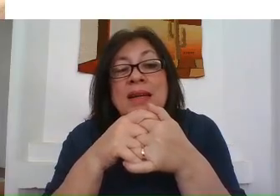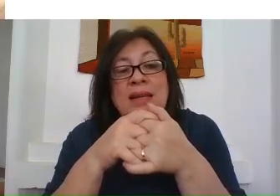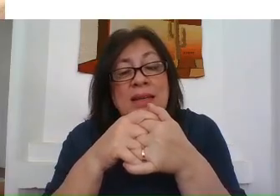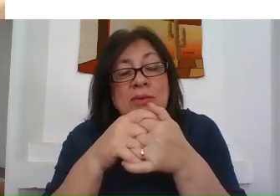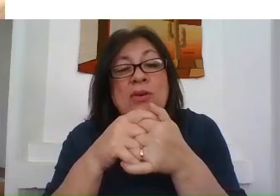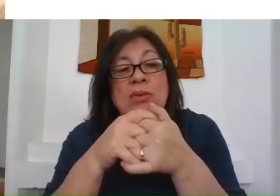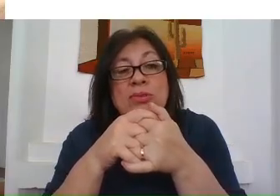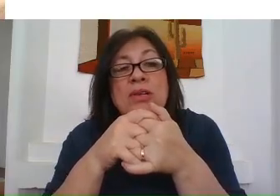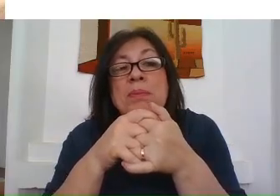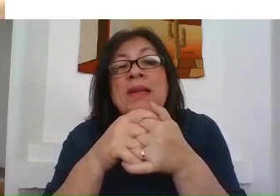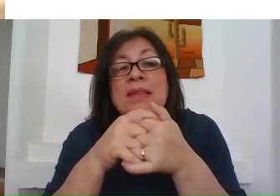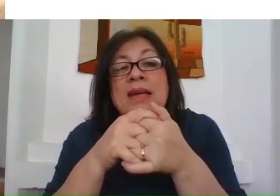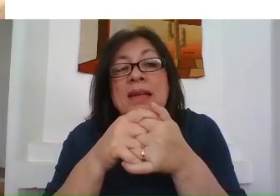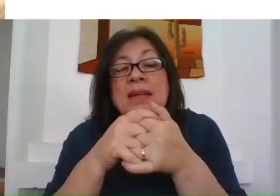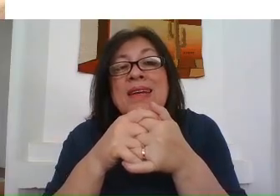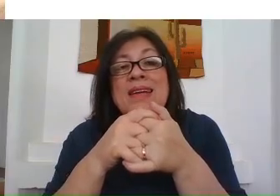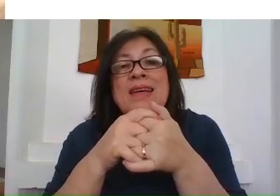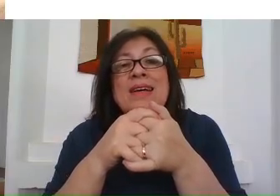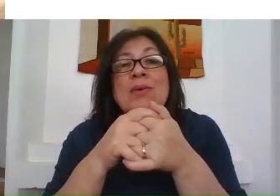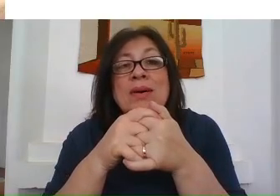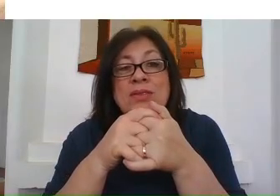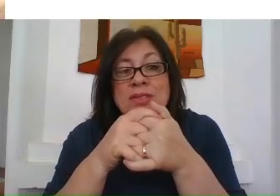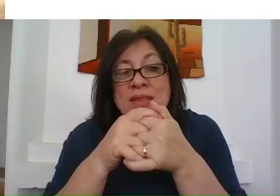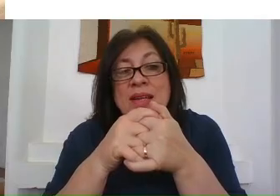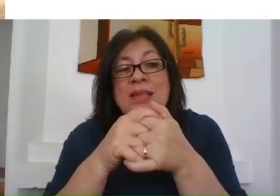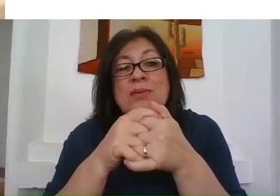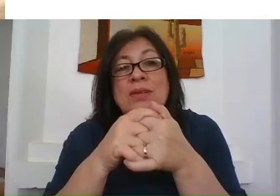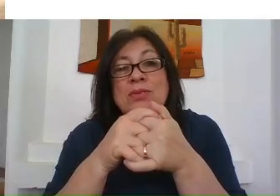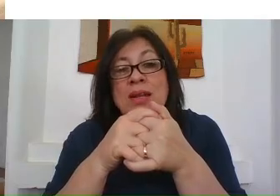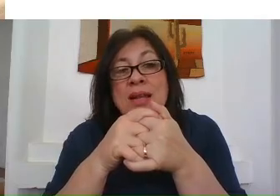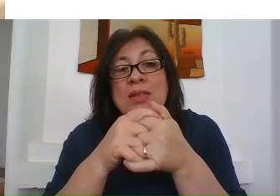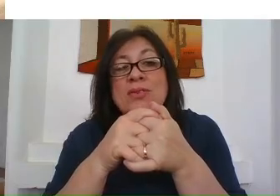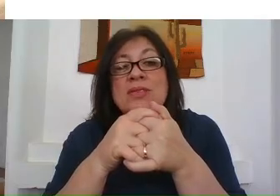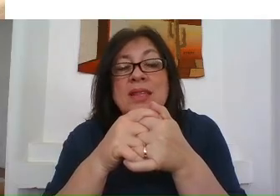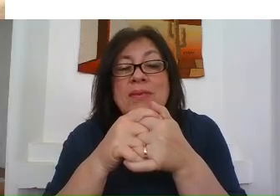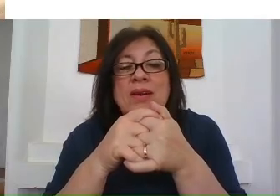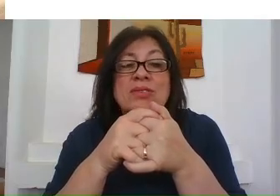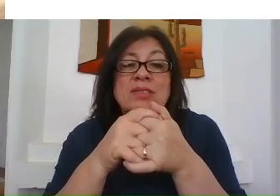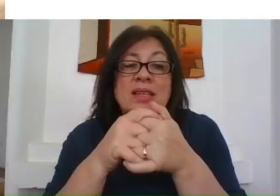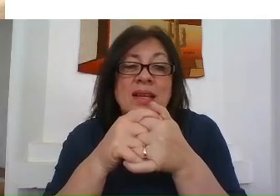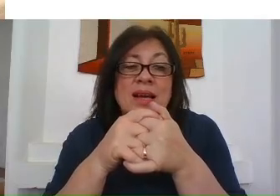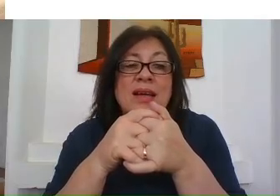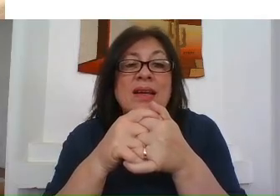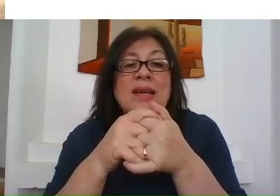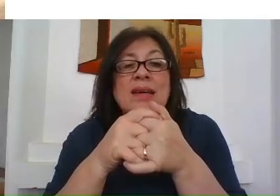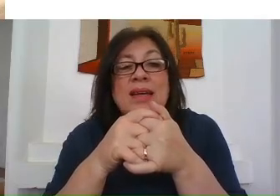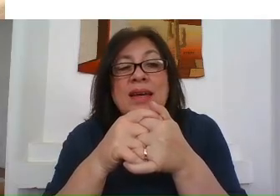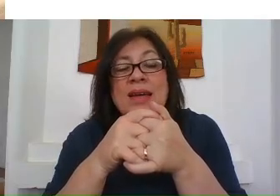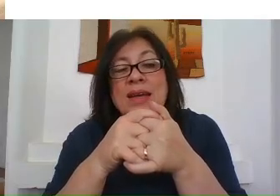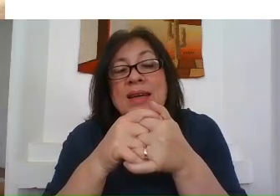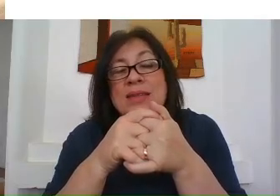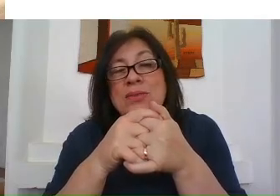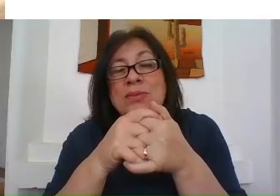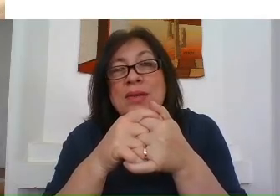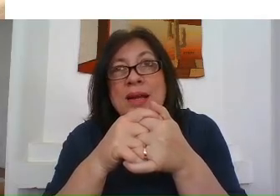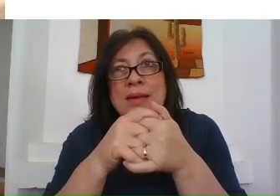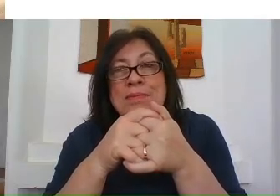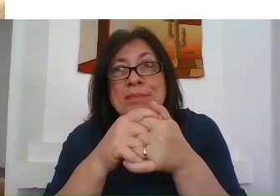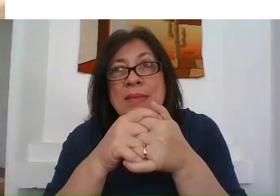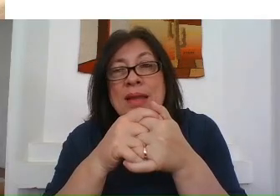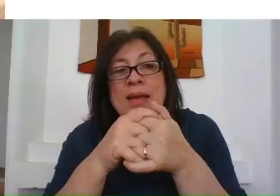esta manera y estos autores plantean, cuando se trata de un hecho aislado, se debe considerar que